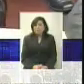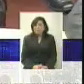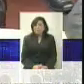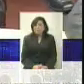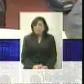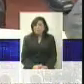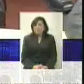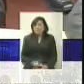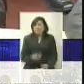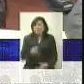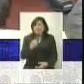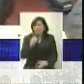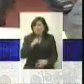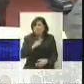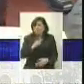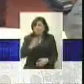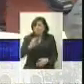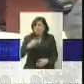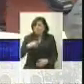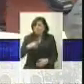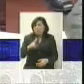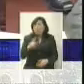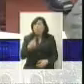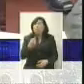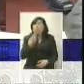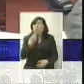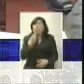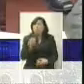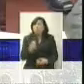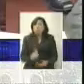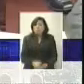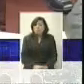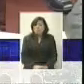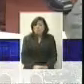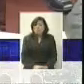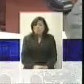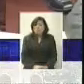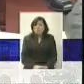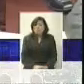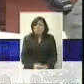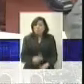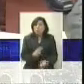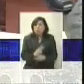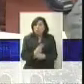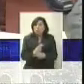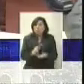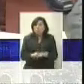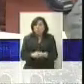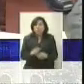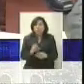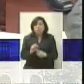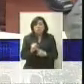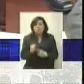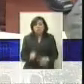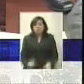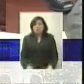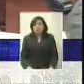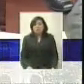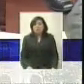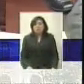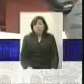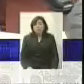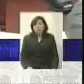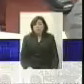Y le digo, general Gamarra, dígame, ¿y usted cómo va en el tema de la seguridad ciudadana, de la violencia social? Y